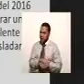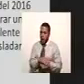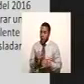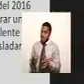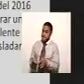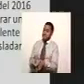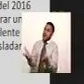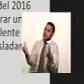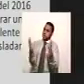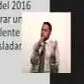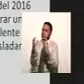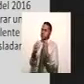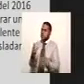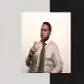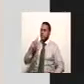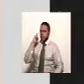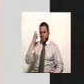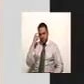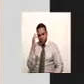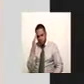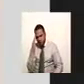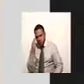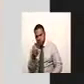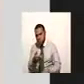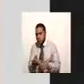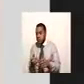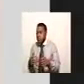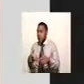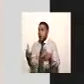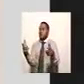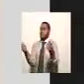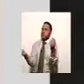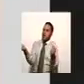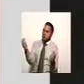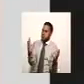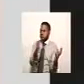decidió hacer caso omiso. Ahora,